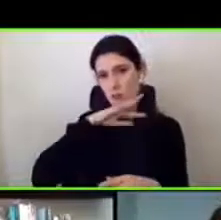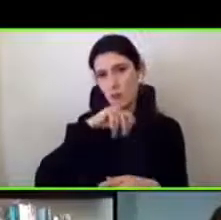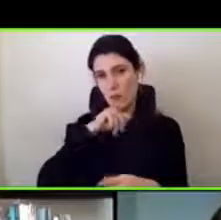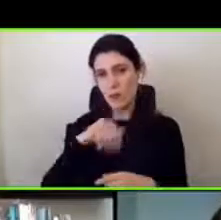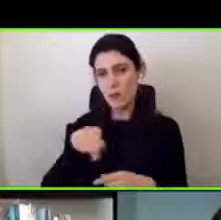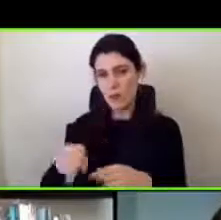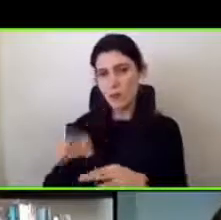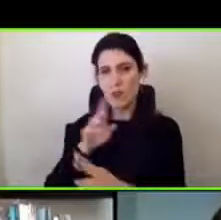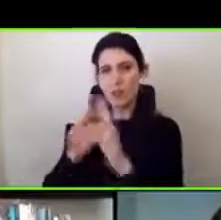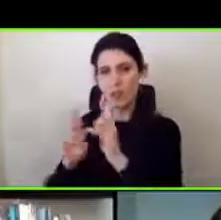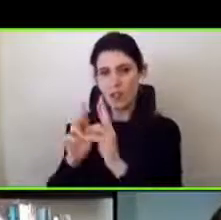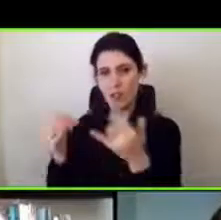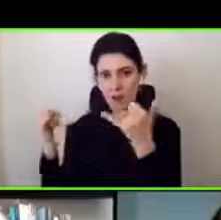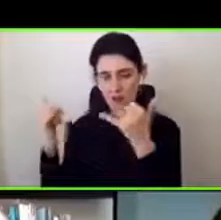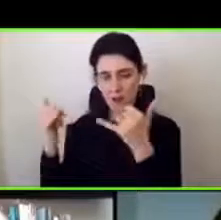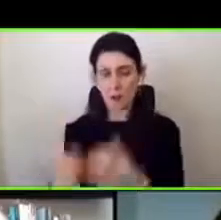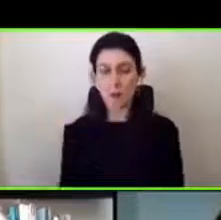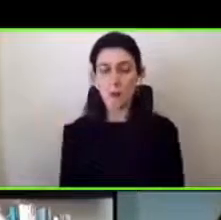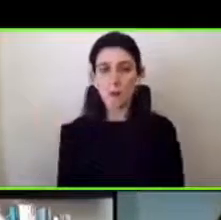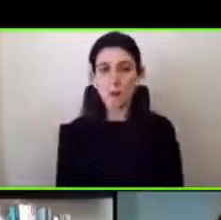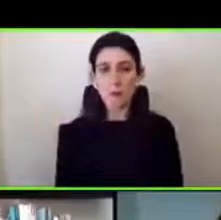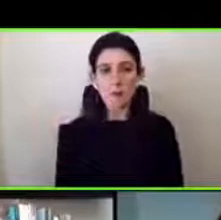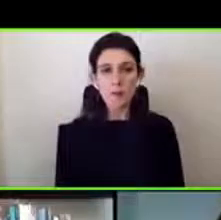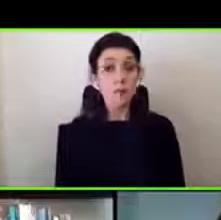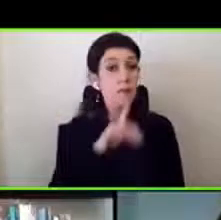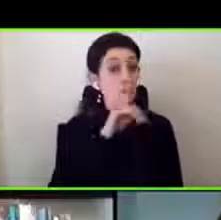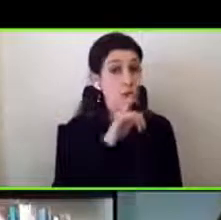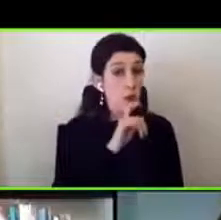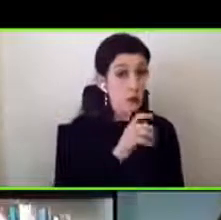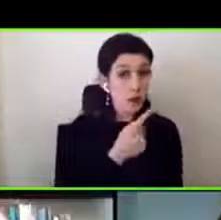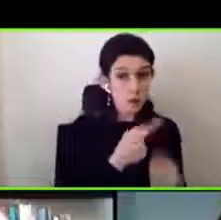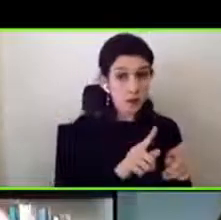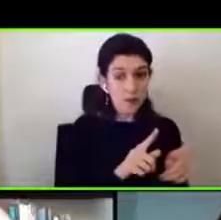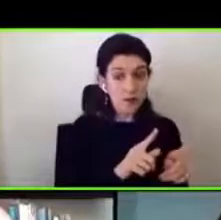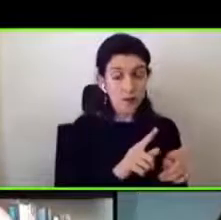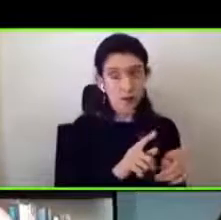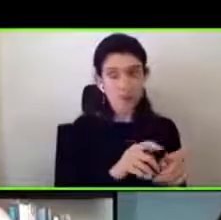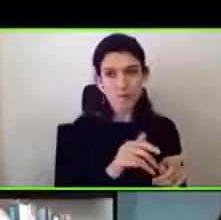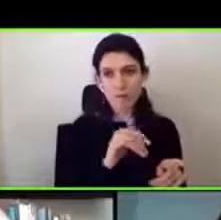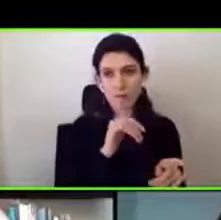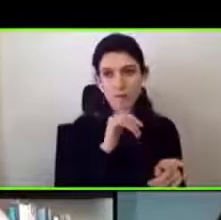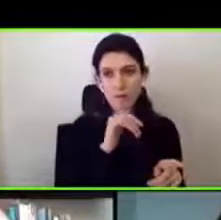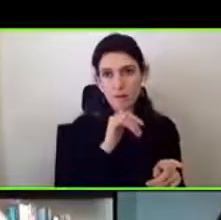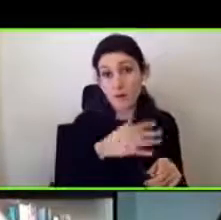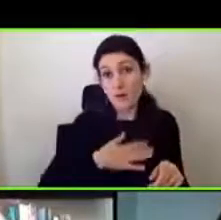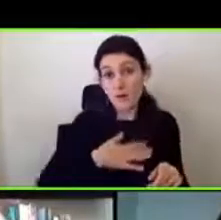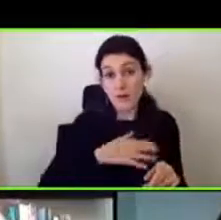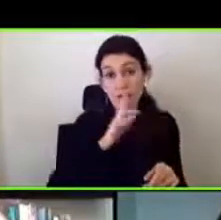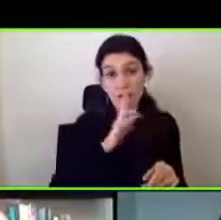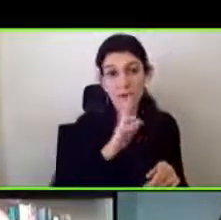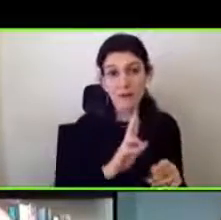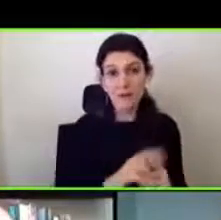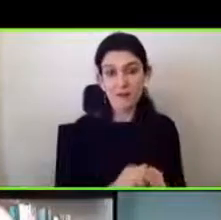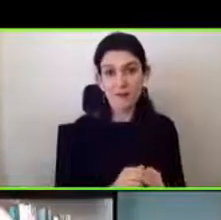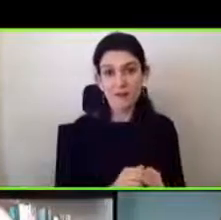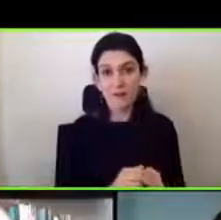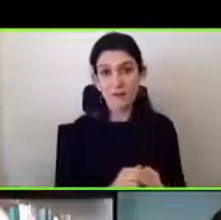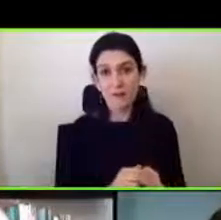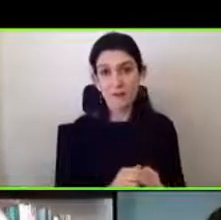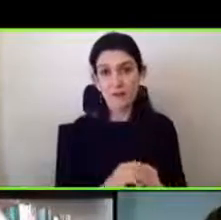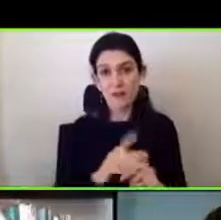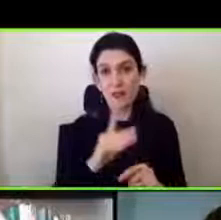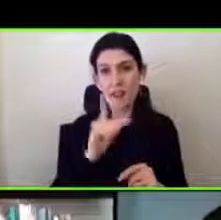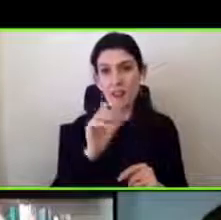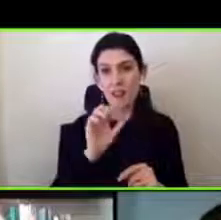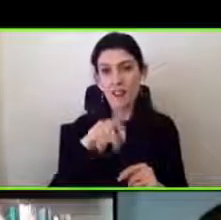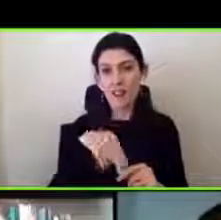Bien. Otra de las preguntas que hay, no sé quién va a querer responderla, es de Denise Schneider,